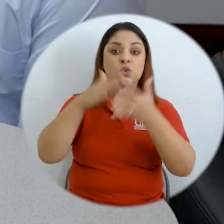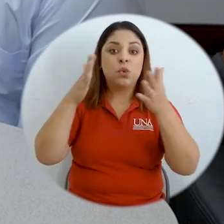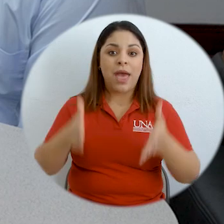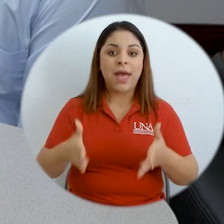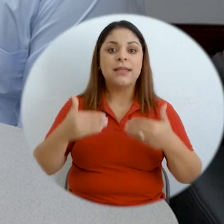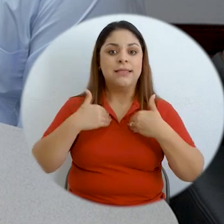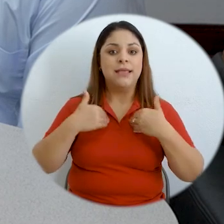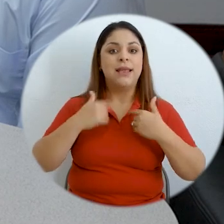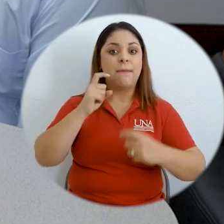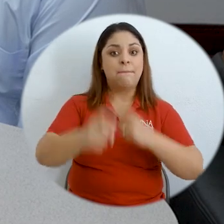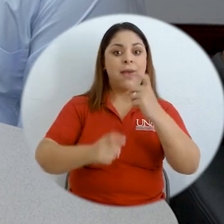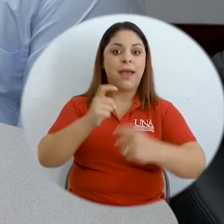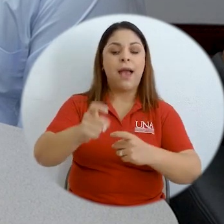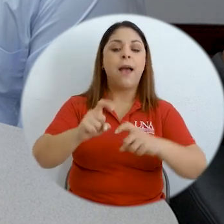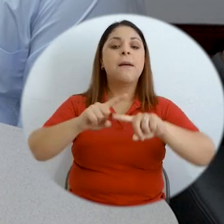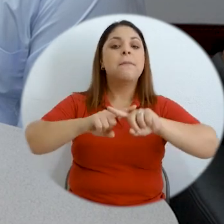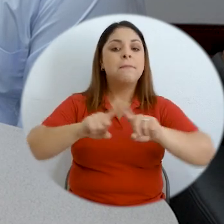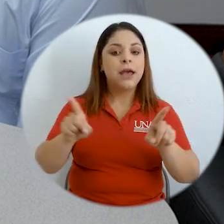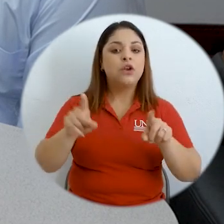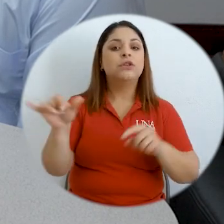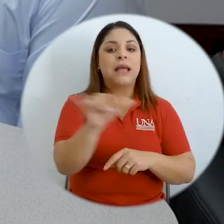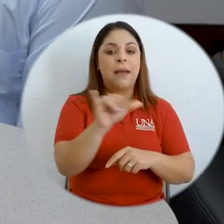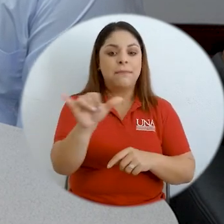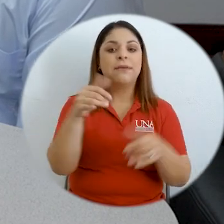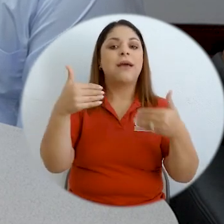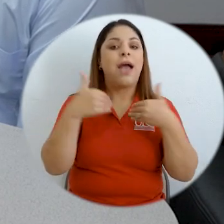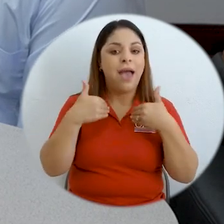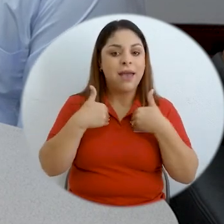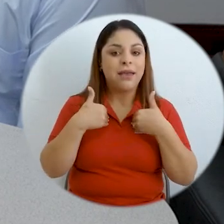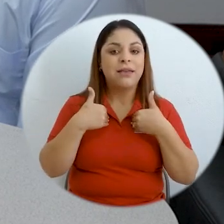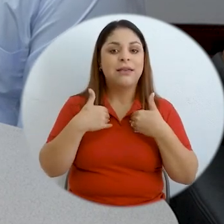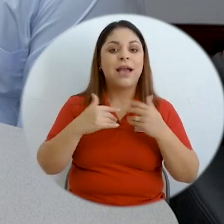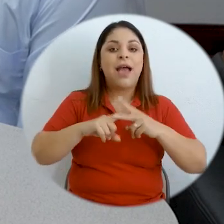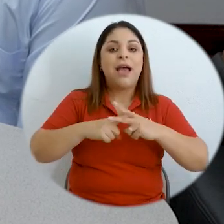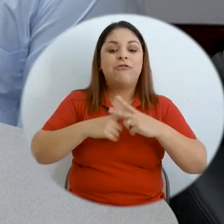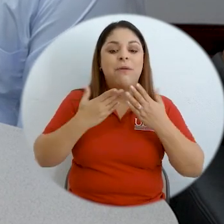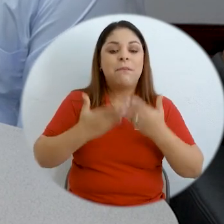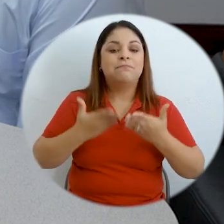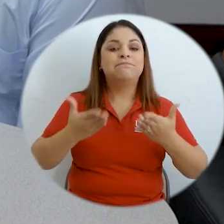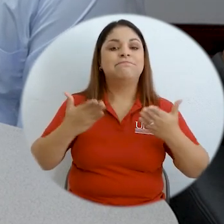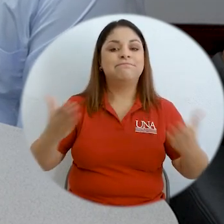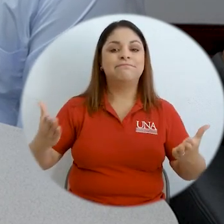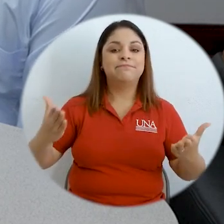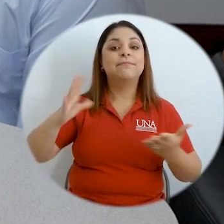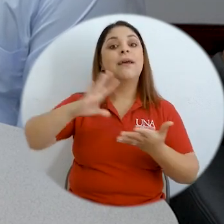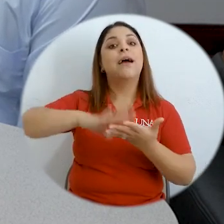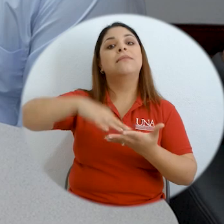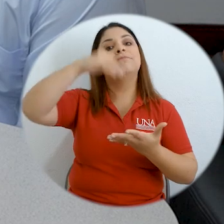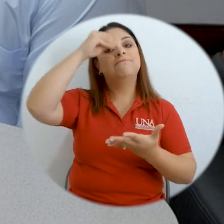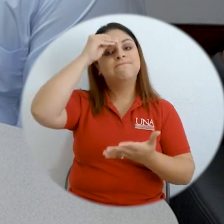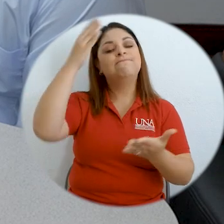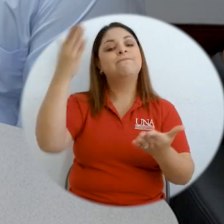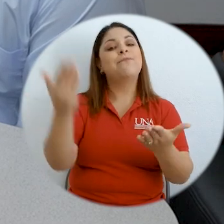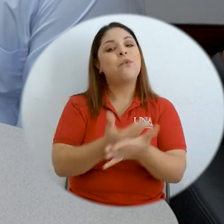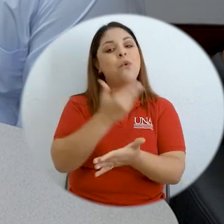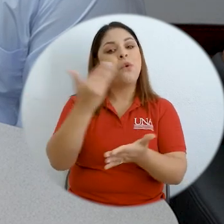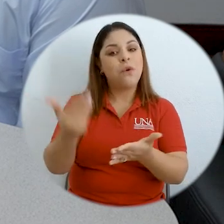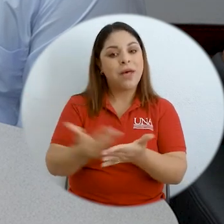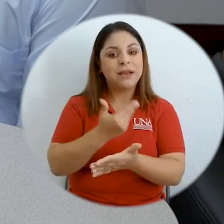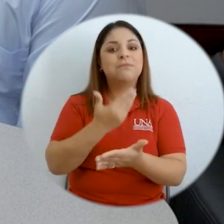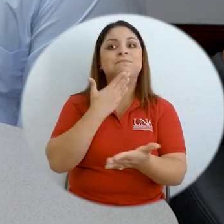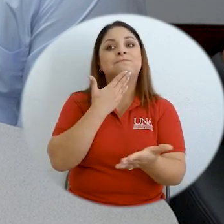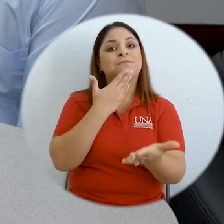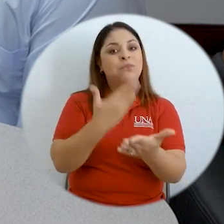residencia estudiantil, pero que también tiene herramientas de aprendizaje modernas, orientadas a la calidad